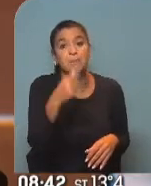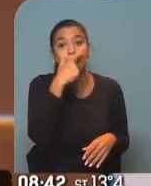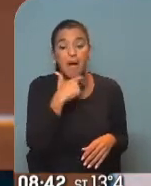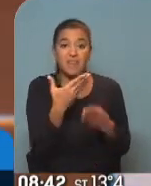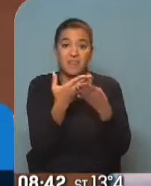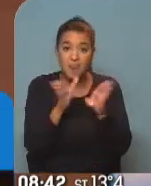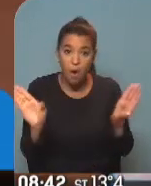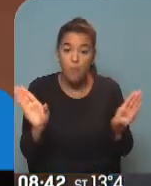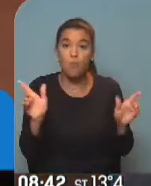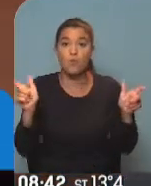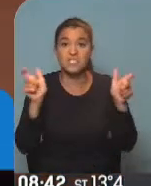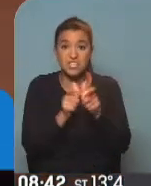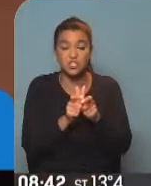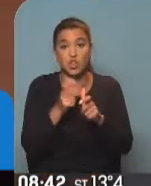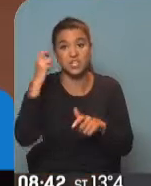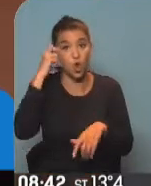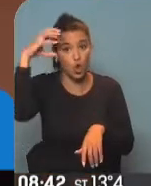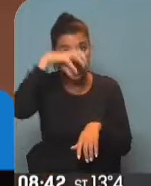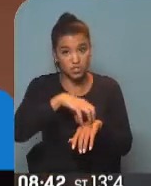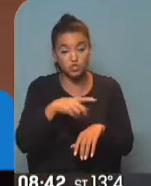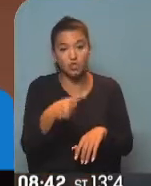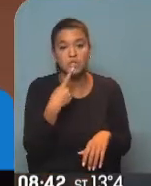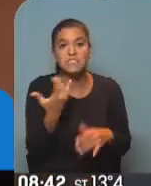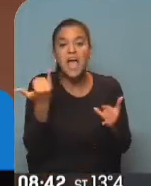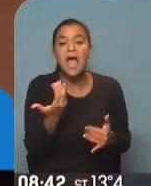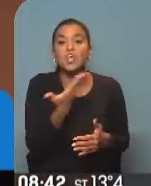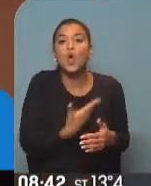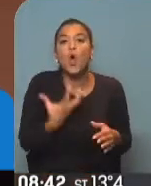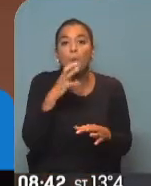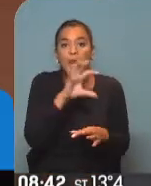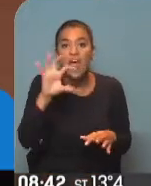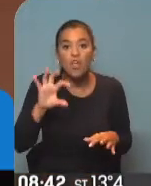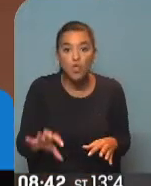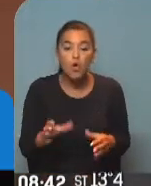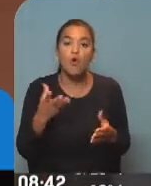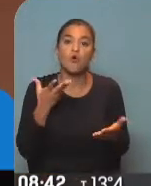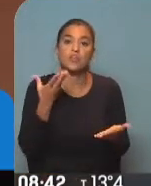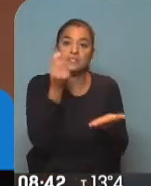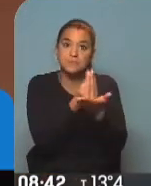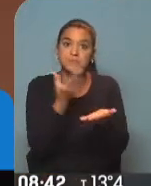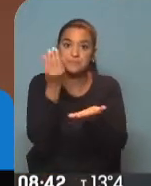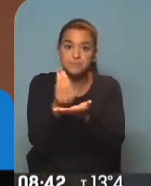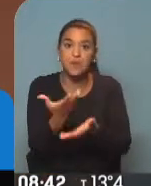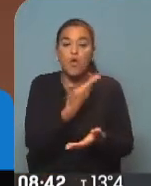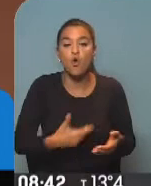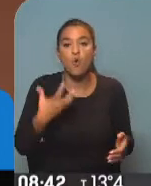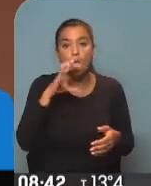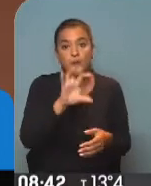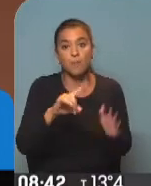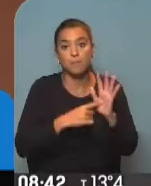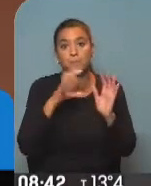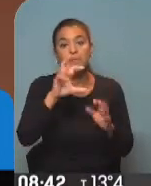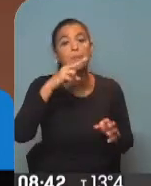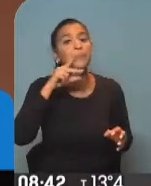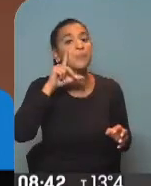inaugura de periodo de sesiones ordinarias del congreso hay varios gobernadores que inauguran sus periodos sesiones ordinarias la gobernadora de la provincia de buenos aires